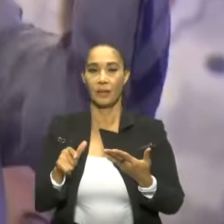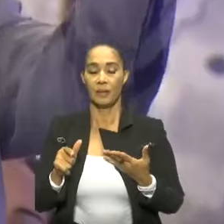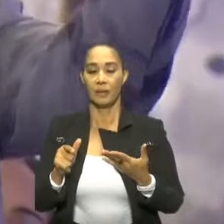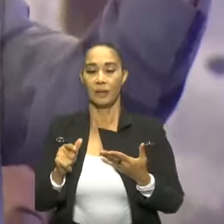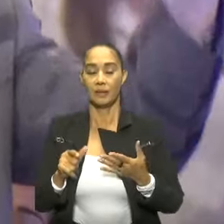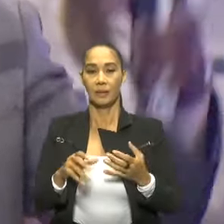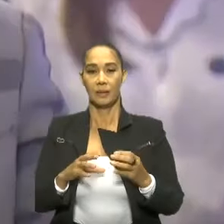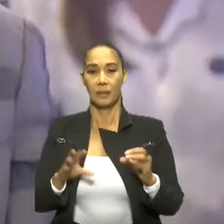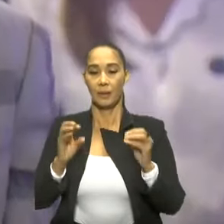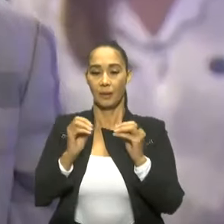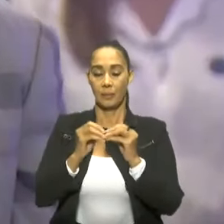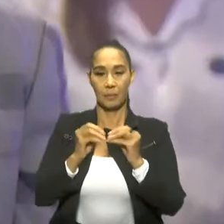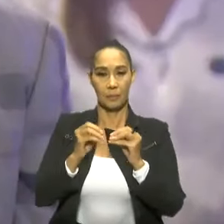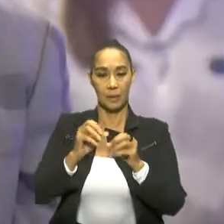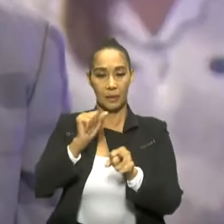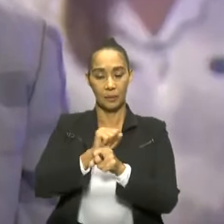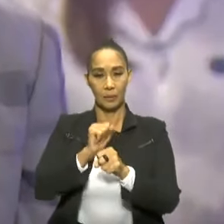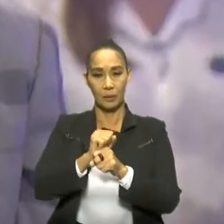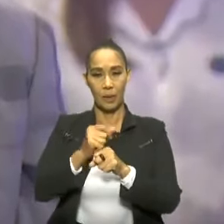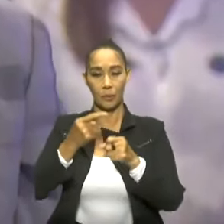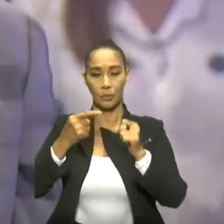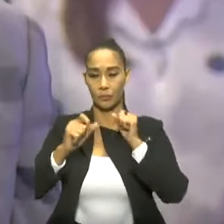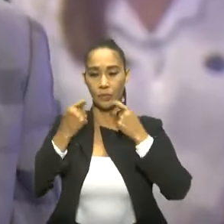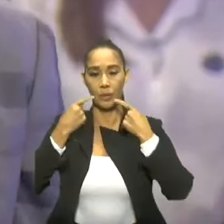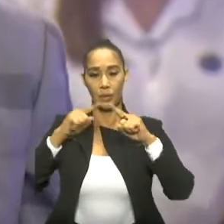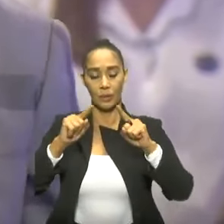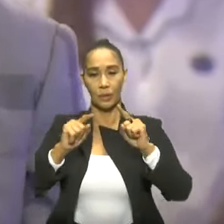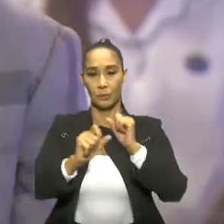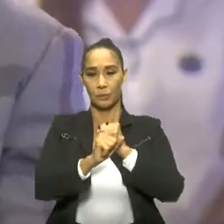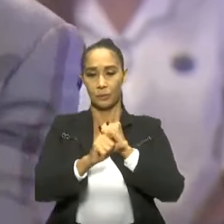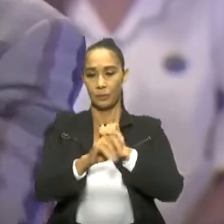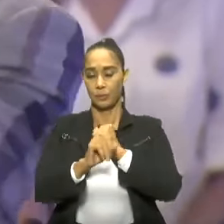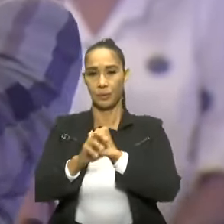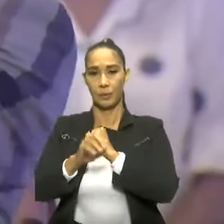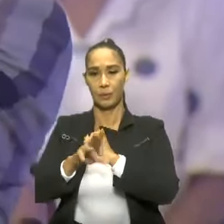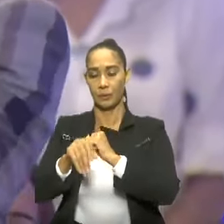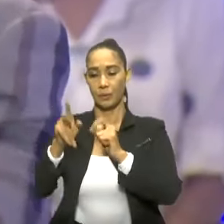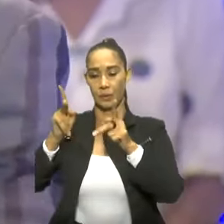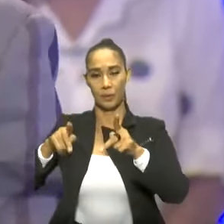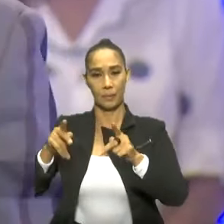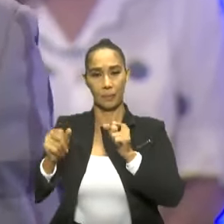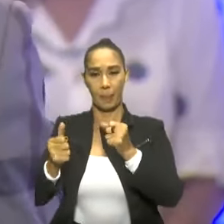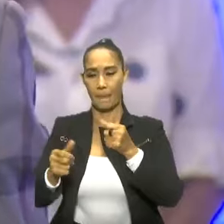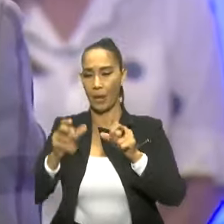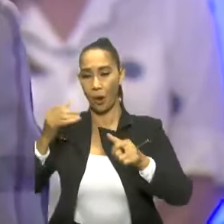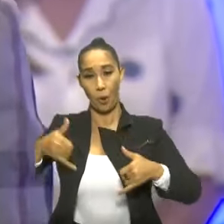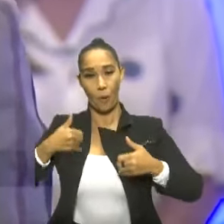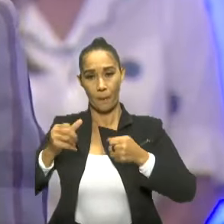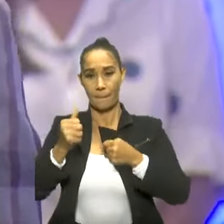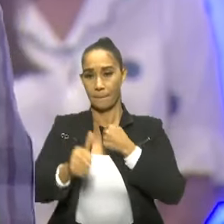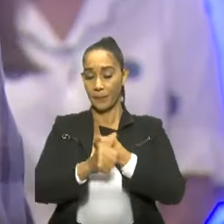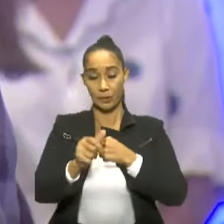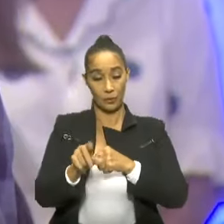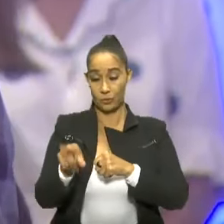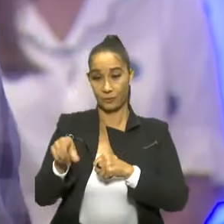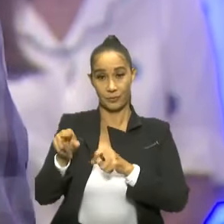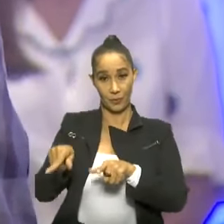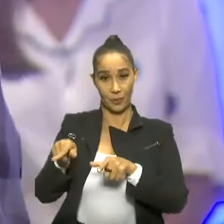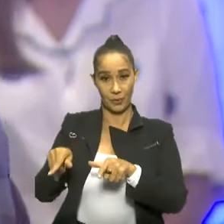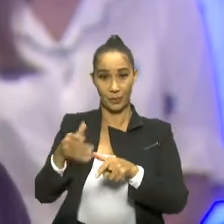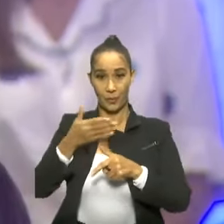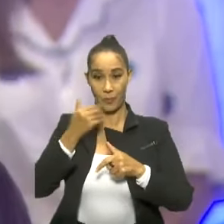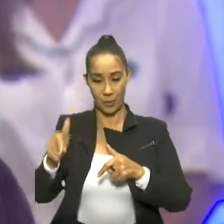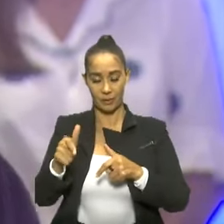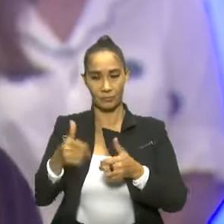lucha con tantas cosas que yo pongo en las redes de antisociales. Quiero felicitar a cada uno de esos jóvenes, presidente.